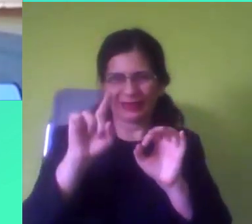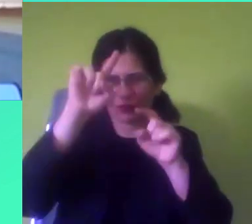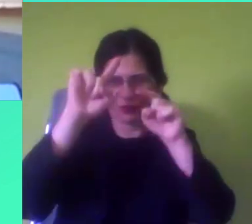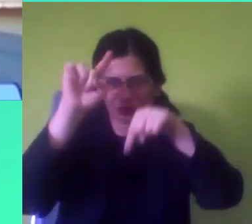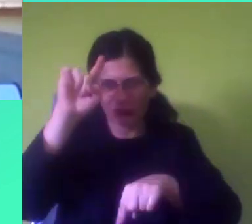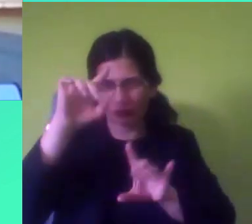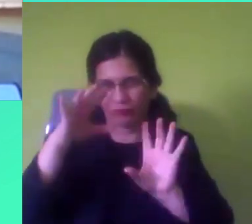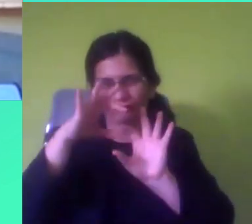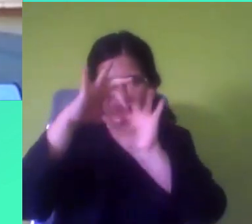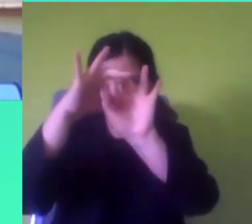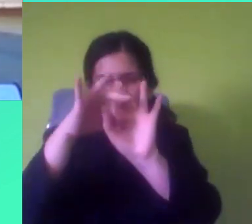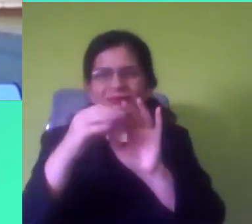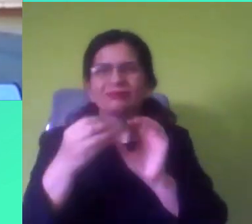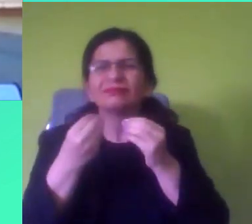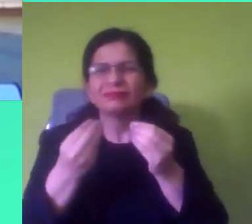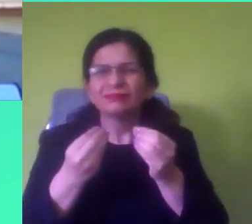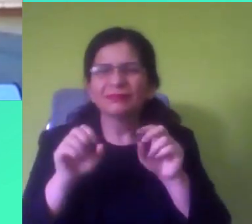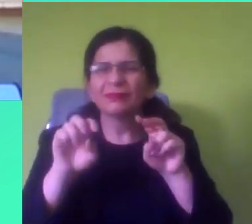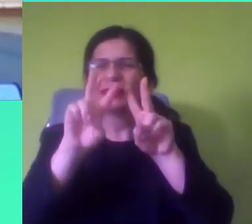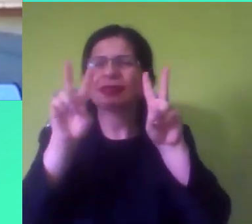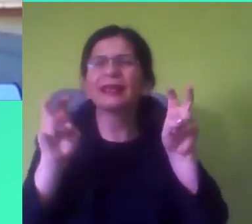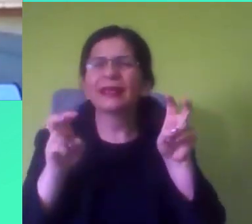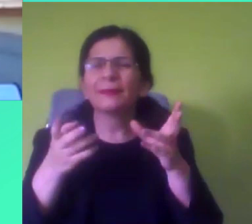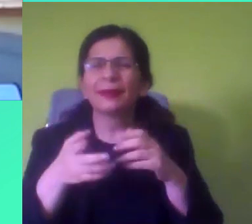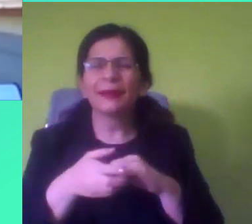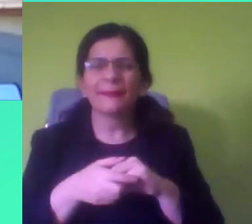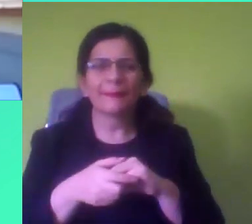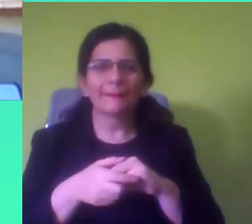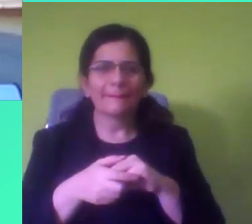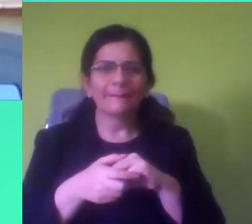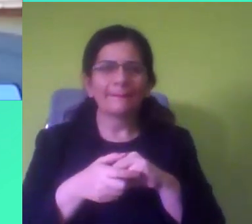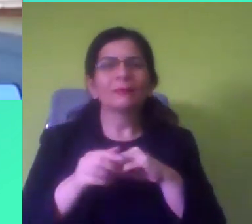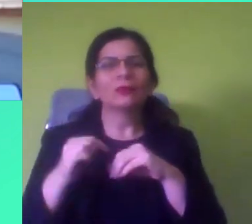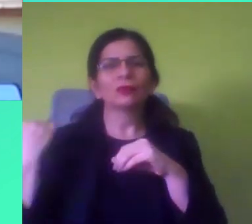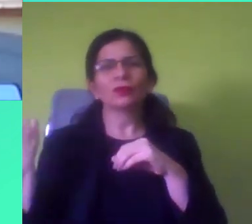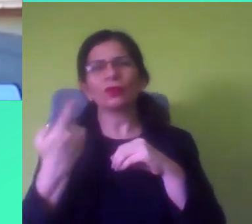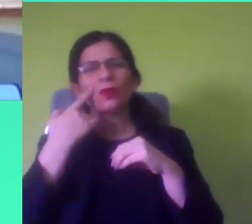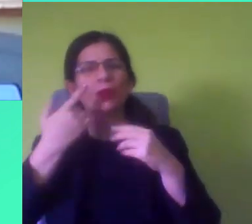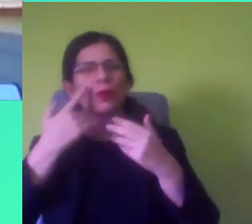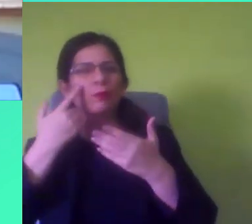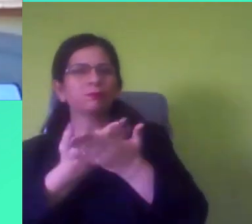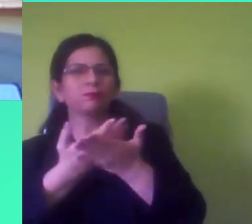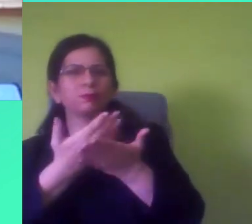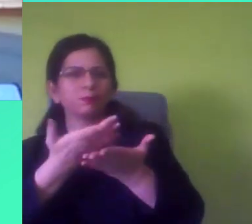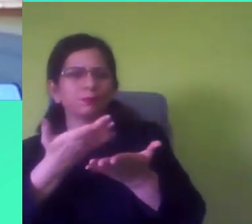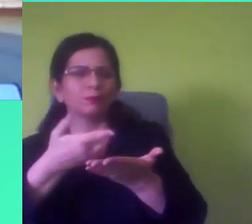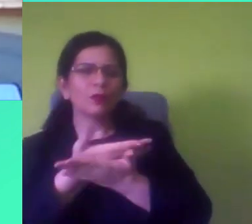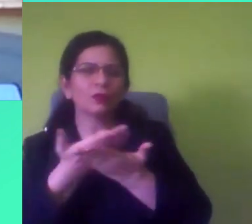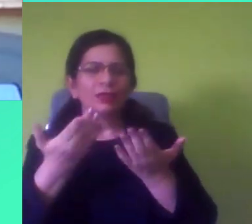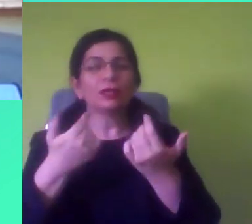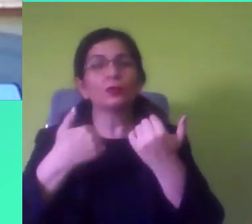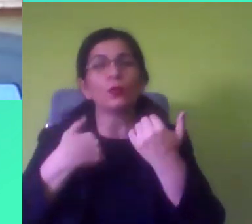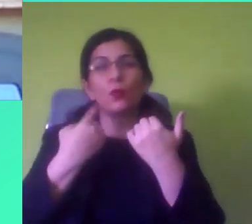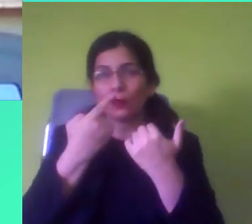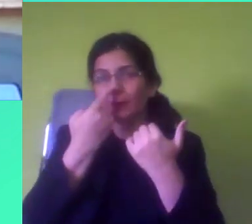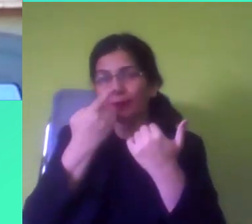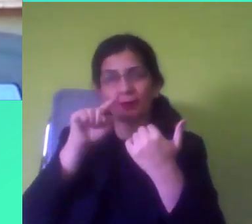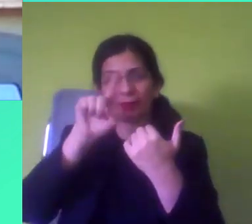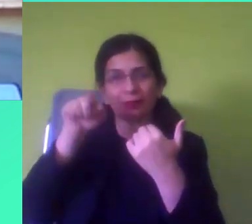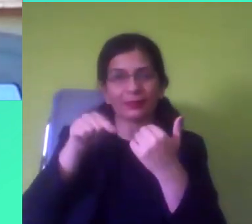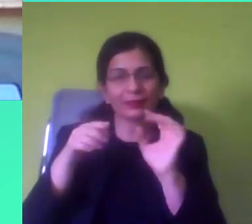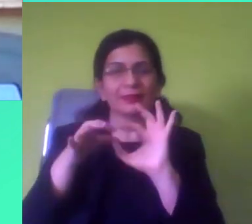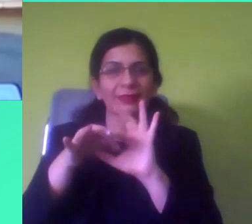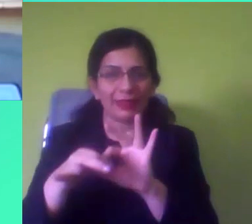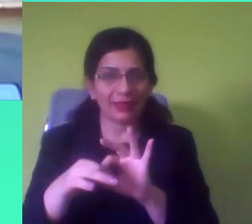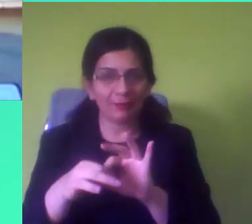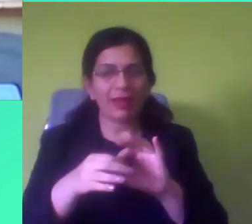a los glaciares, sino que se puede hablar desde diferentes aspectos, ¿no? Yo principalmente me voy a concentrar en los aspectos